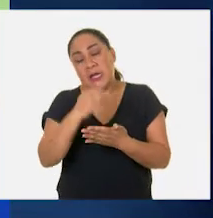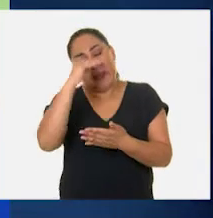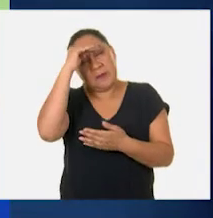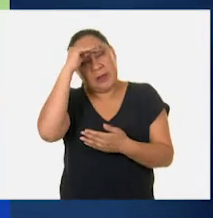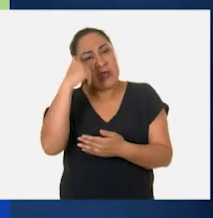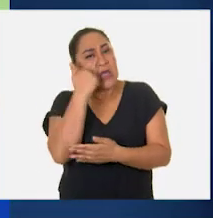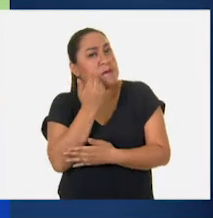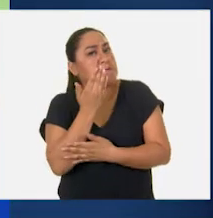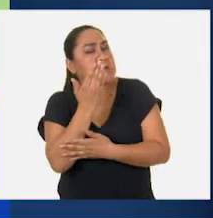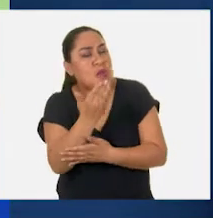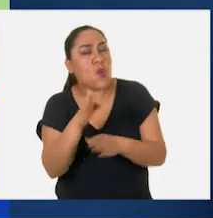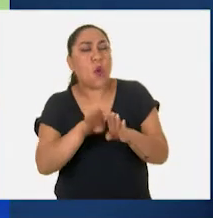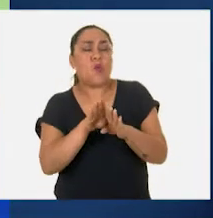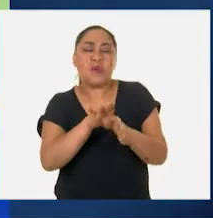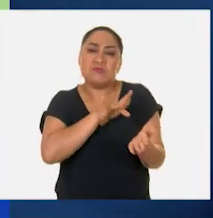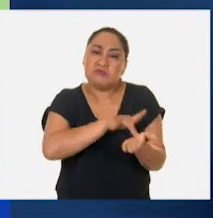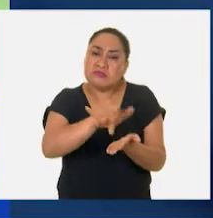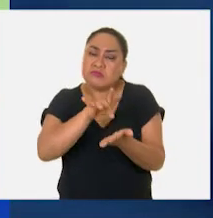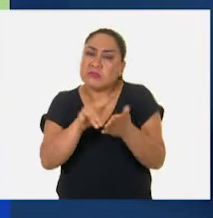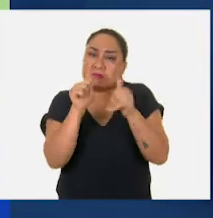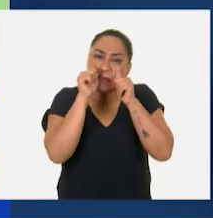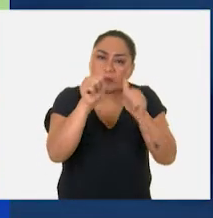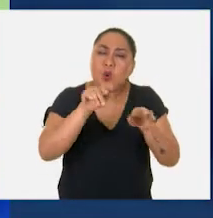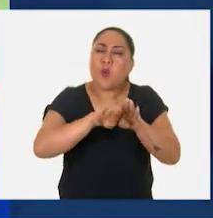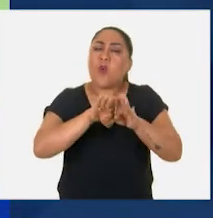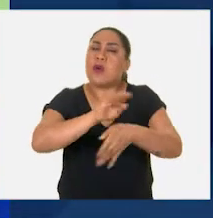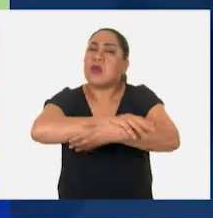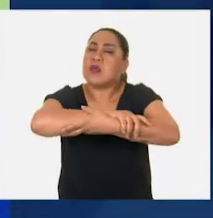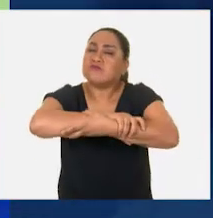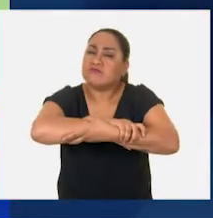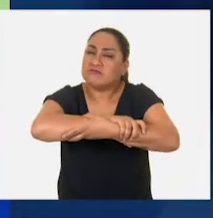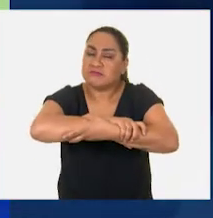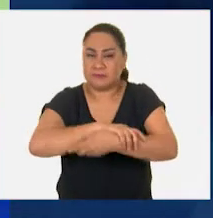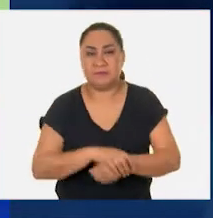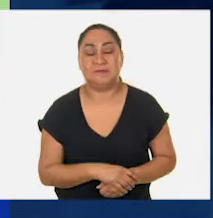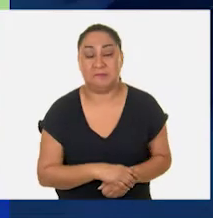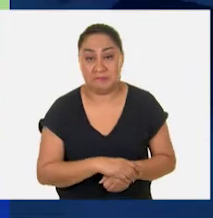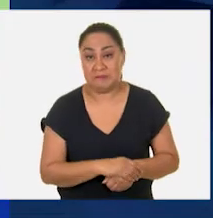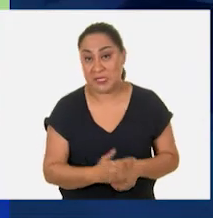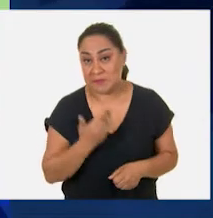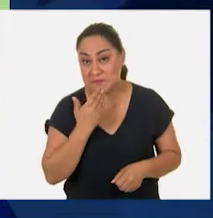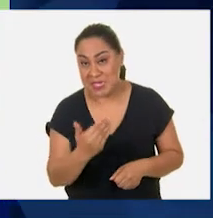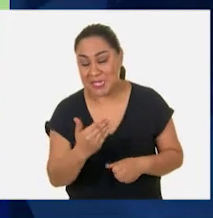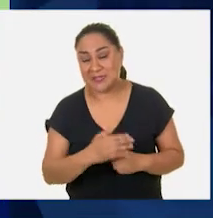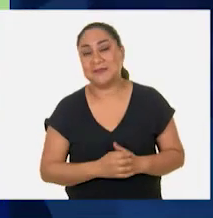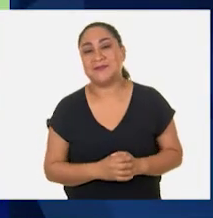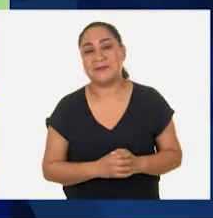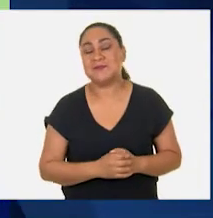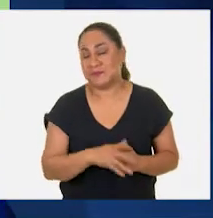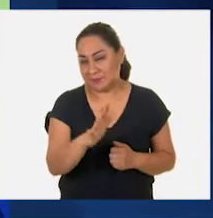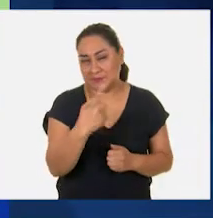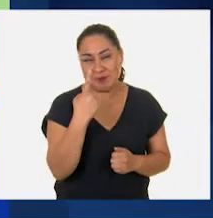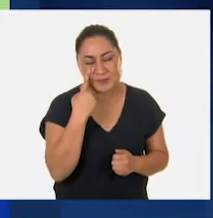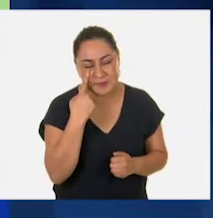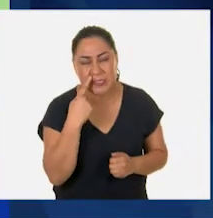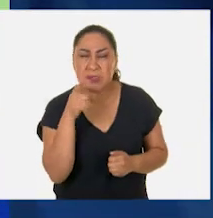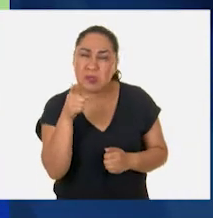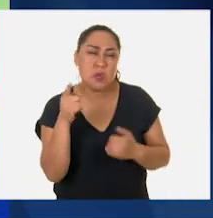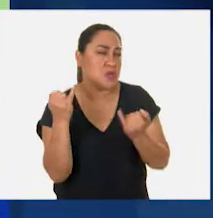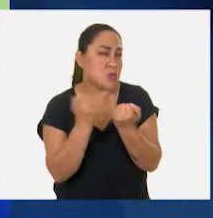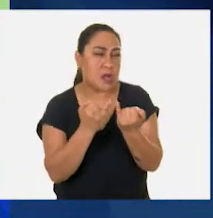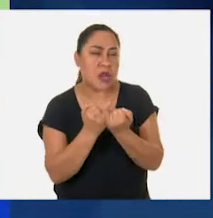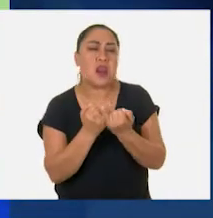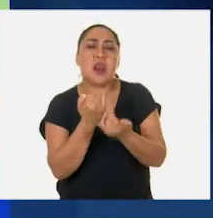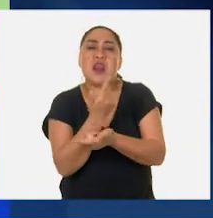de fraternidad, ¿no? Es decir, de hermandad. Excelente observación. Y fíjense que también podríamos relacionarlo